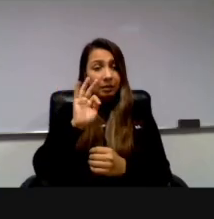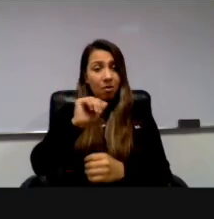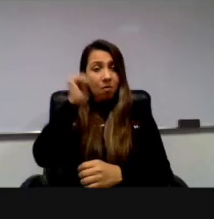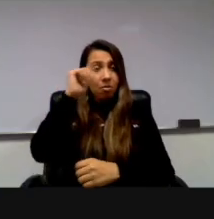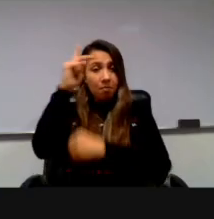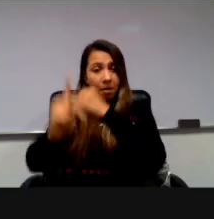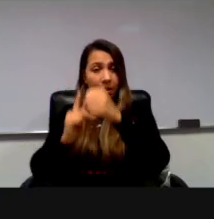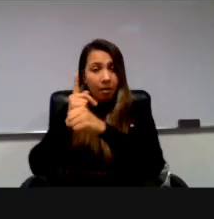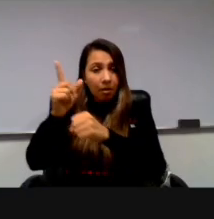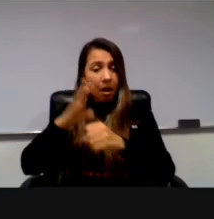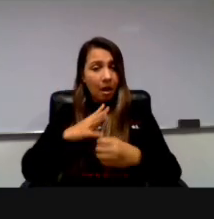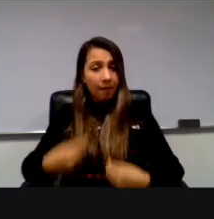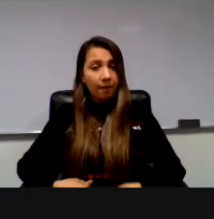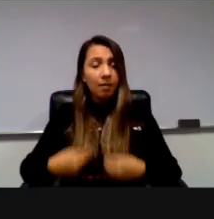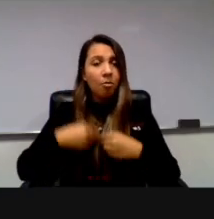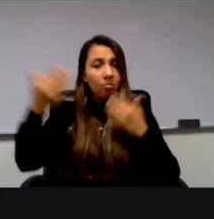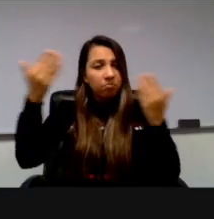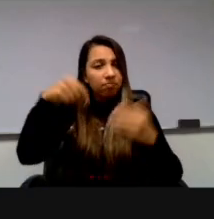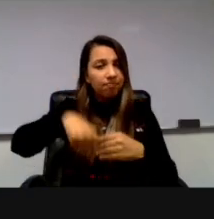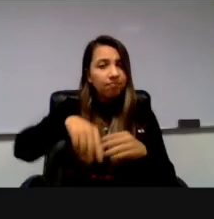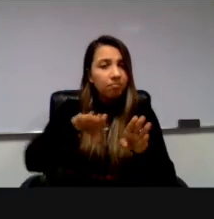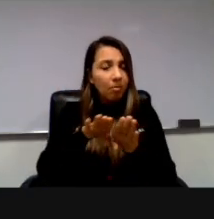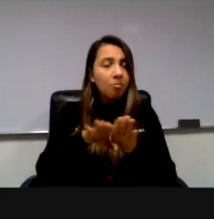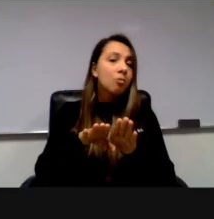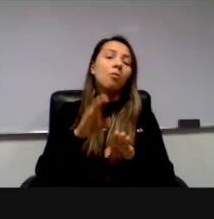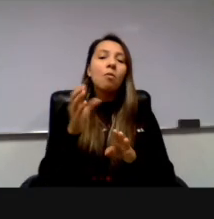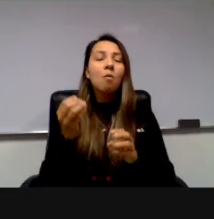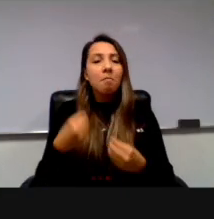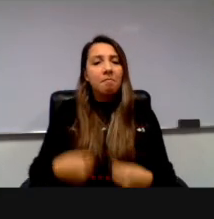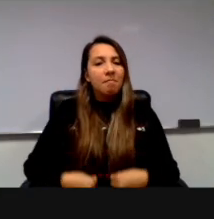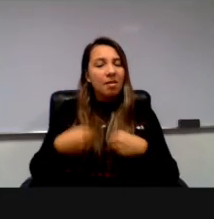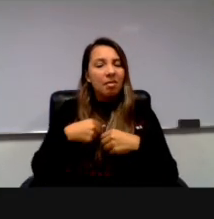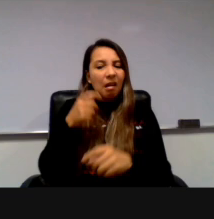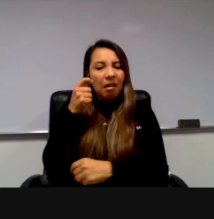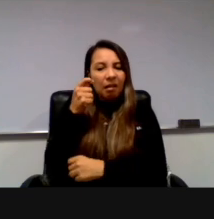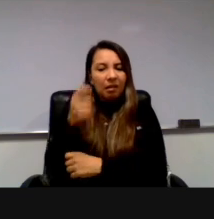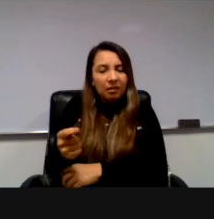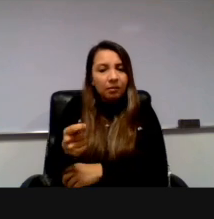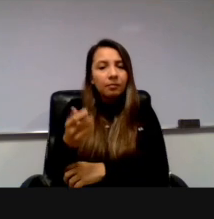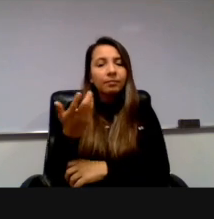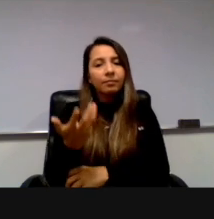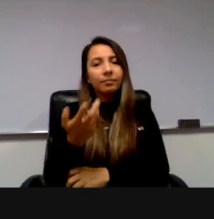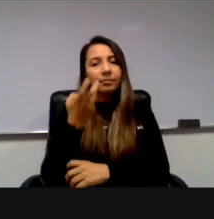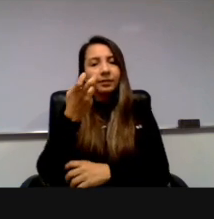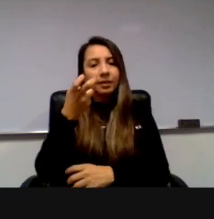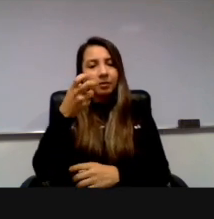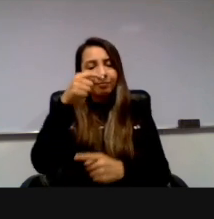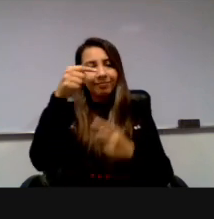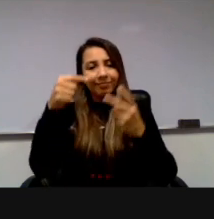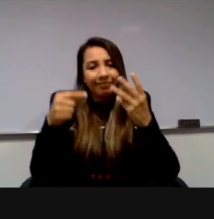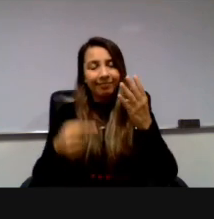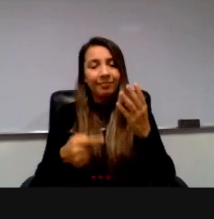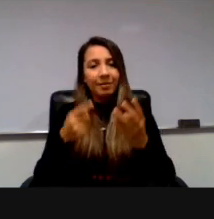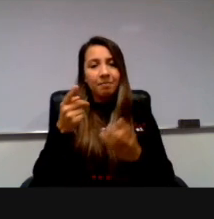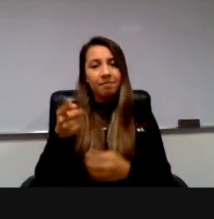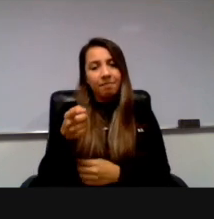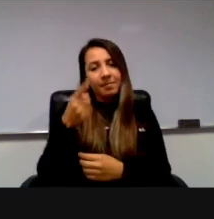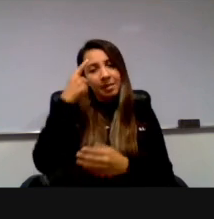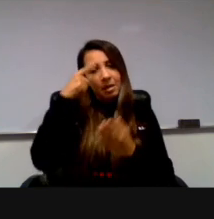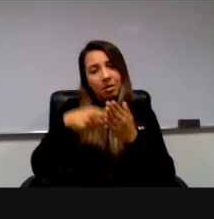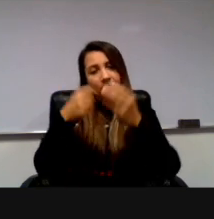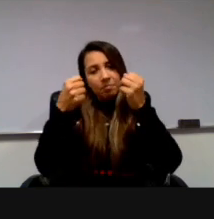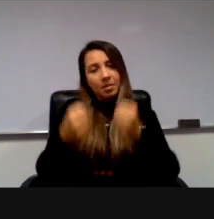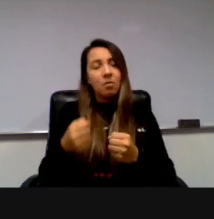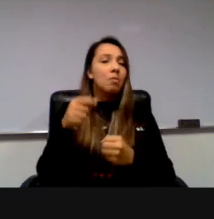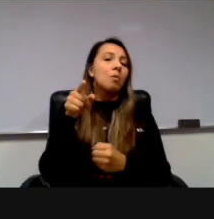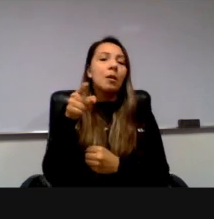Tierra? ¿Cómo podemos definir a la vida? Y pues me imagino que parte de estas preguntas las abordará durante la conferencia de